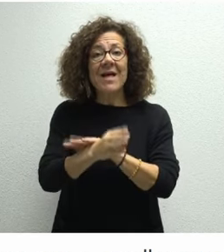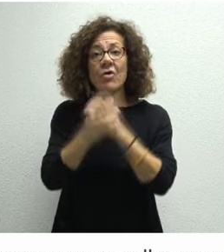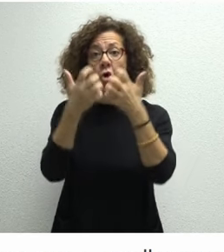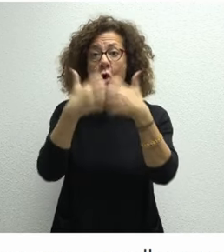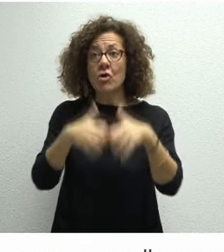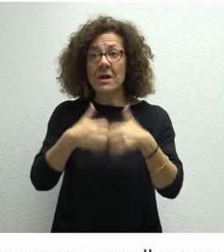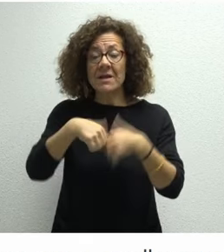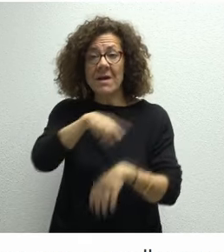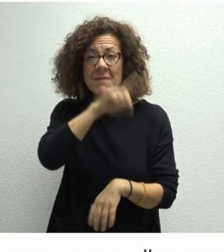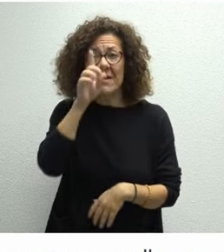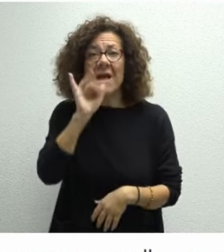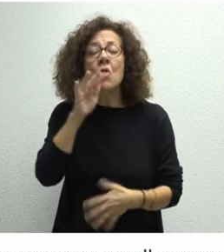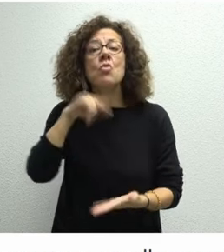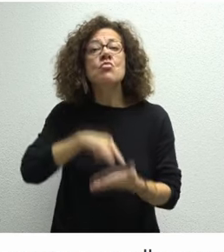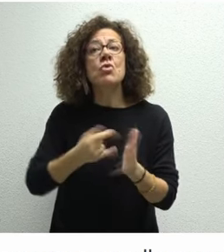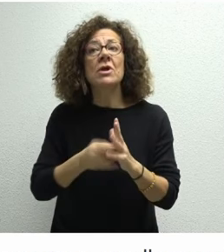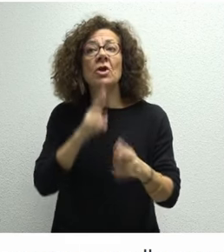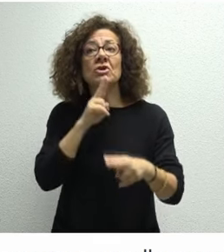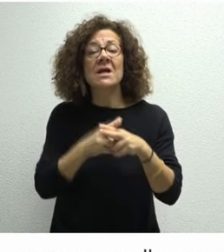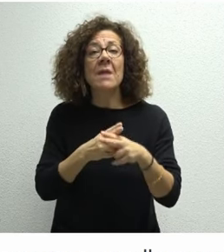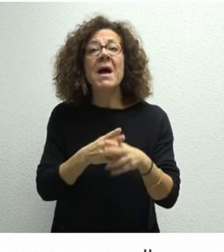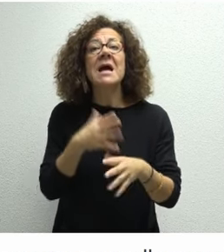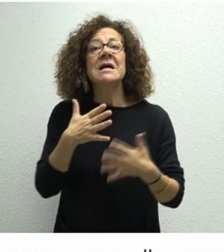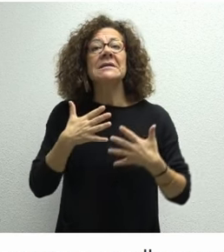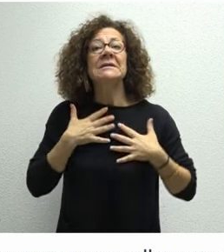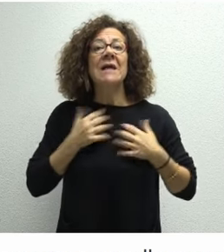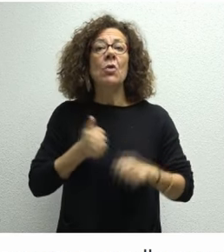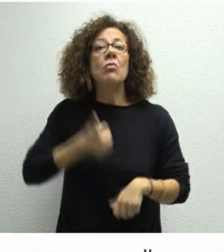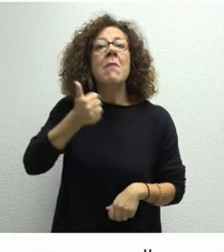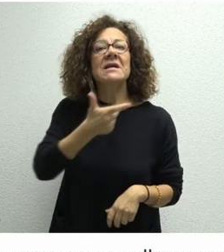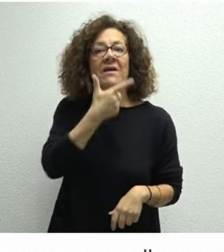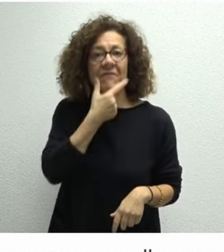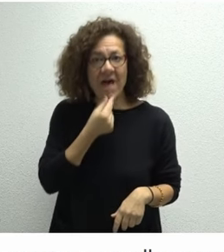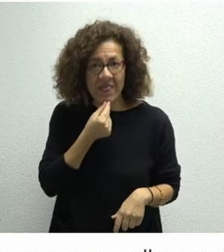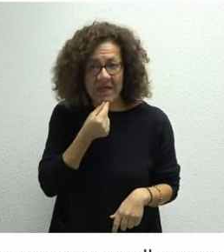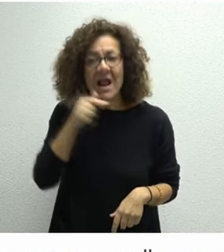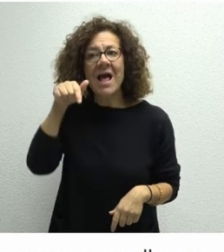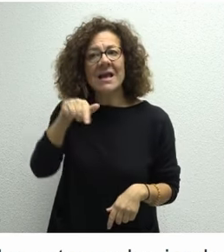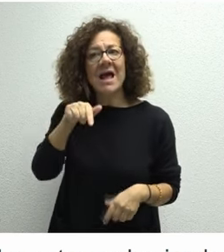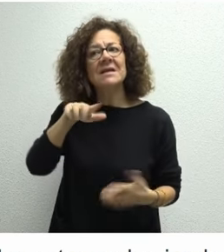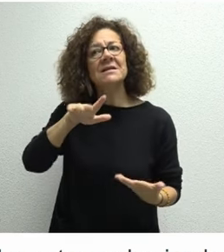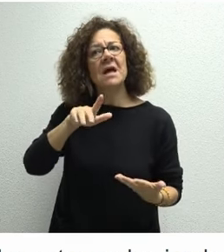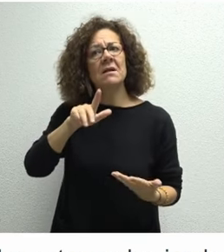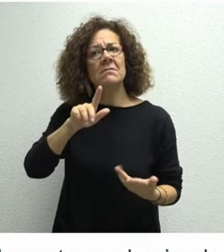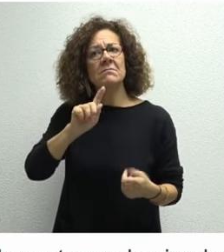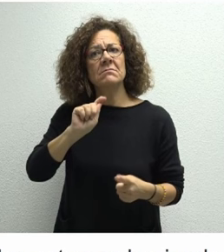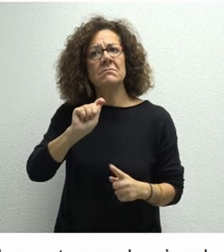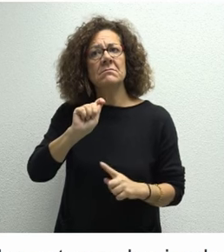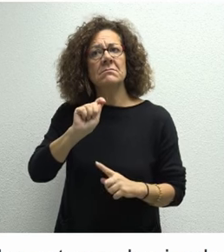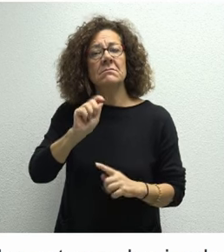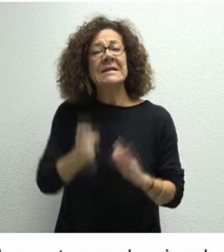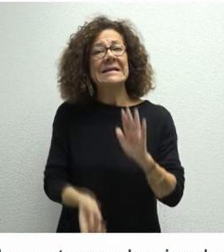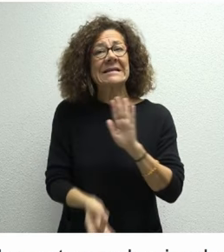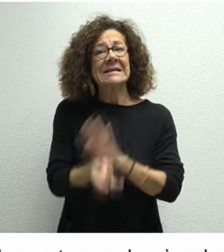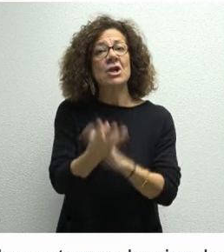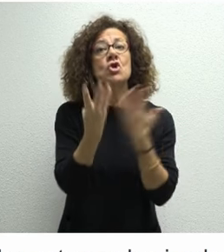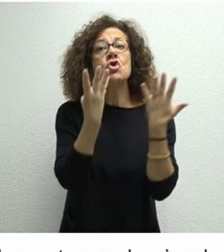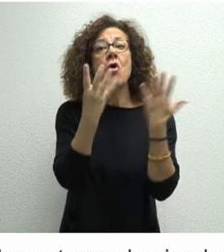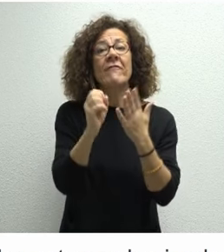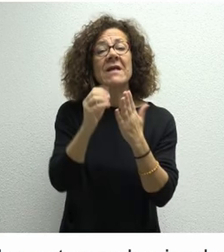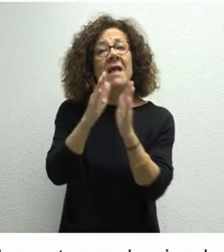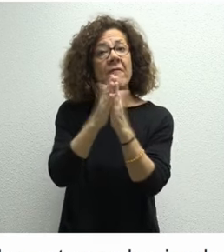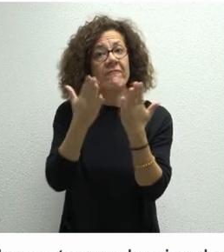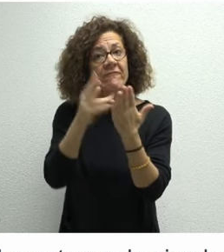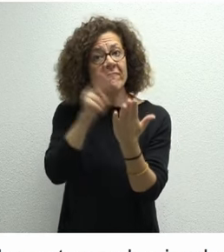Pues en Madrid Hay un proyecto que se llama salud más fácil que en el cual se han adaptado 90 prospectos a lectura